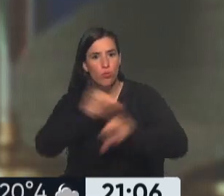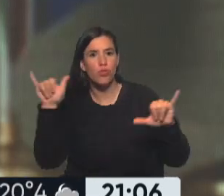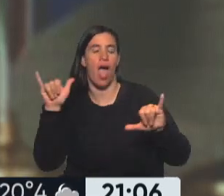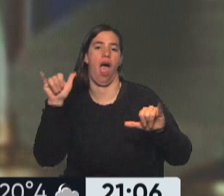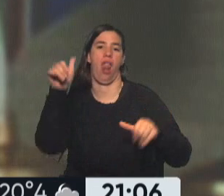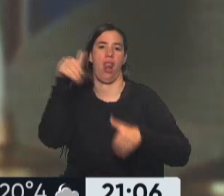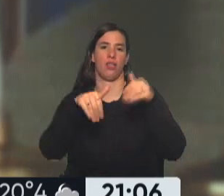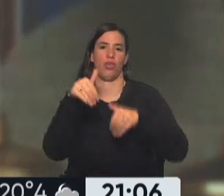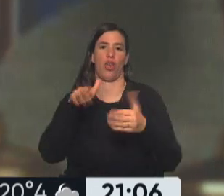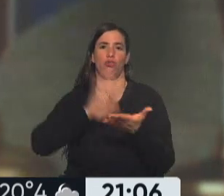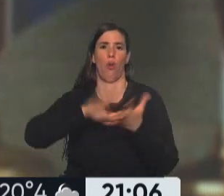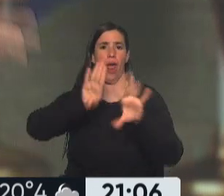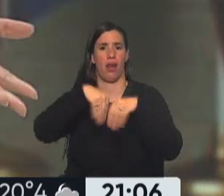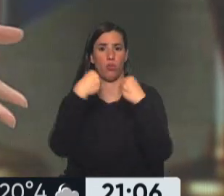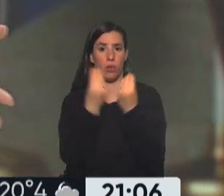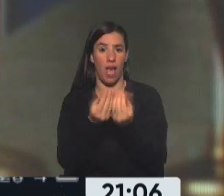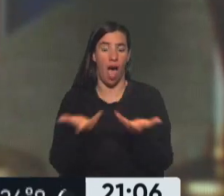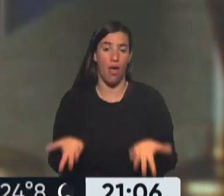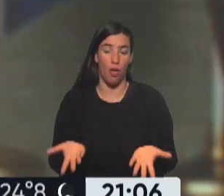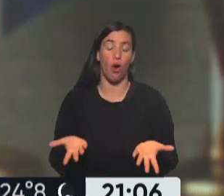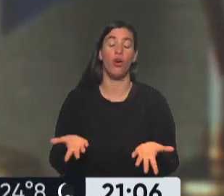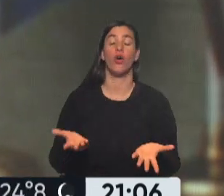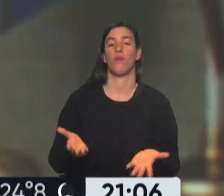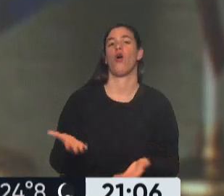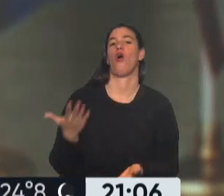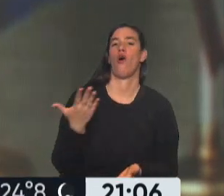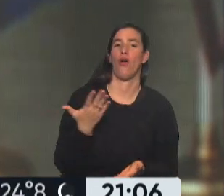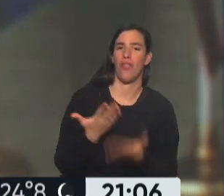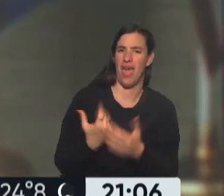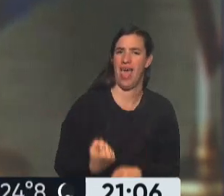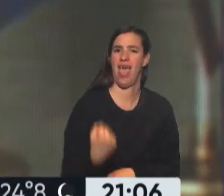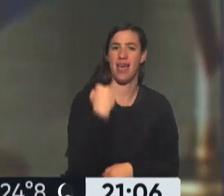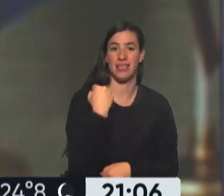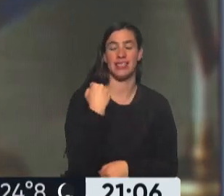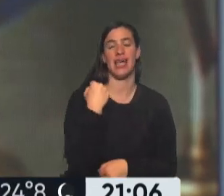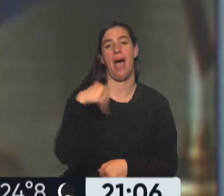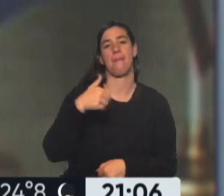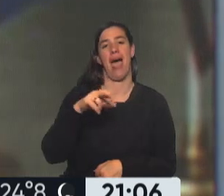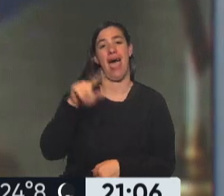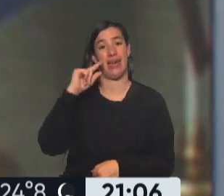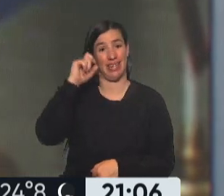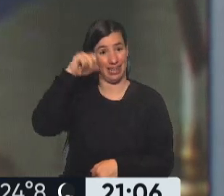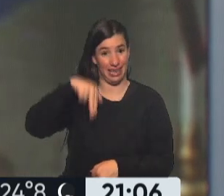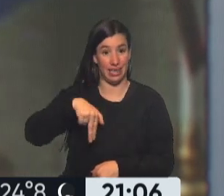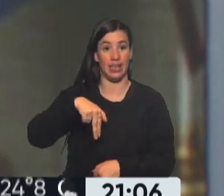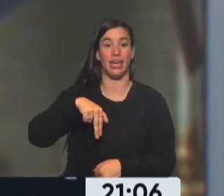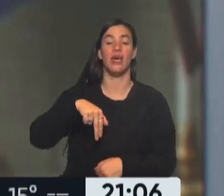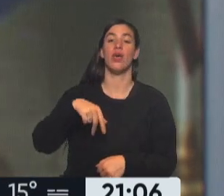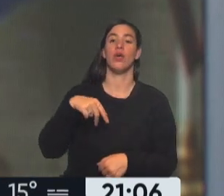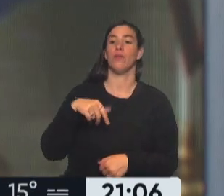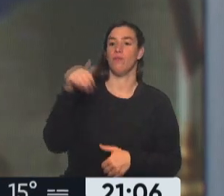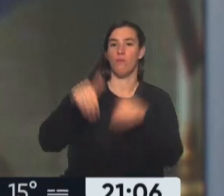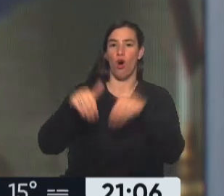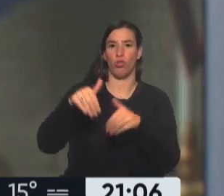elecciones parlamentarias, donde lo que es la ultraderecha, en general, como se lo menciona, de Marine Le Pen, Reagrupación Nacional, duplicó en votos